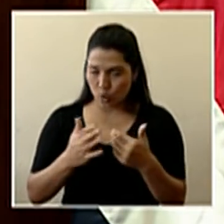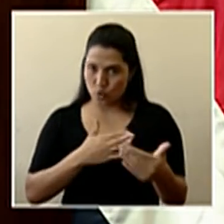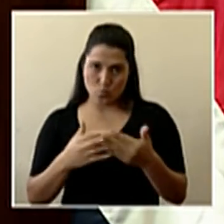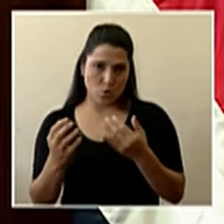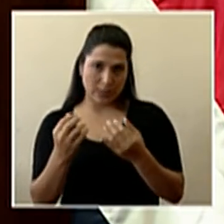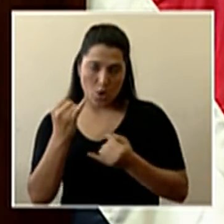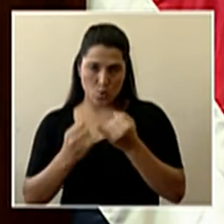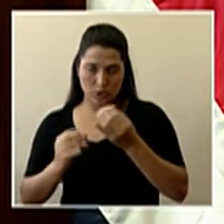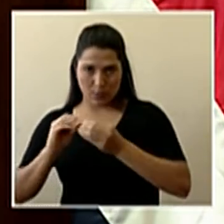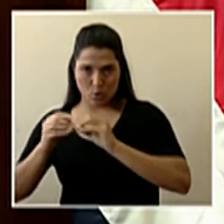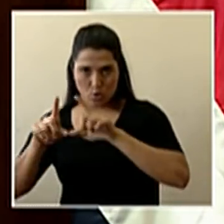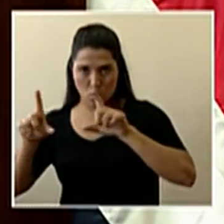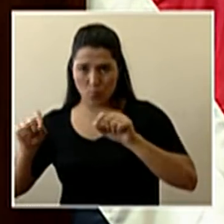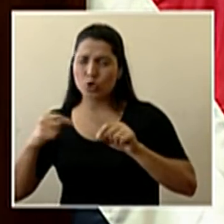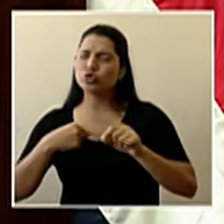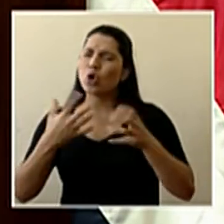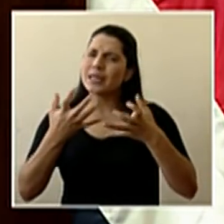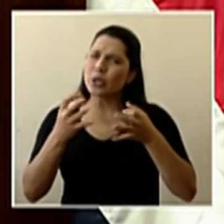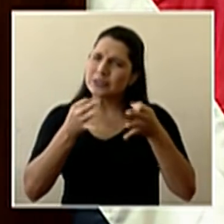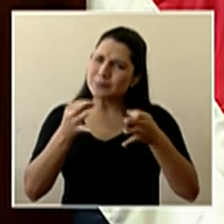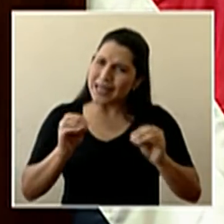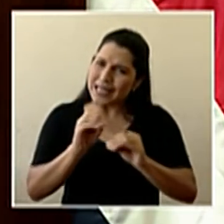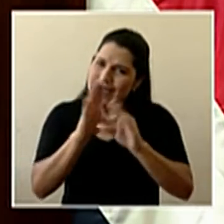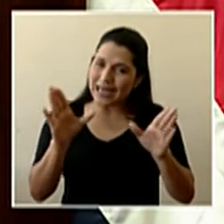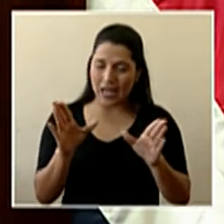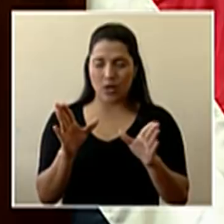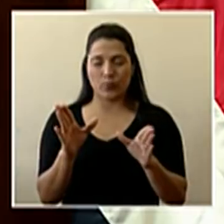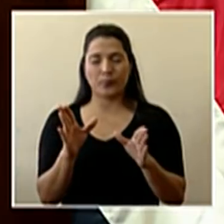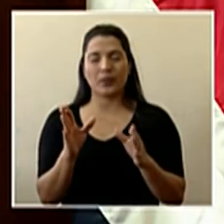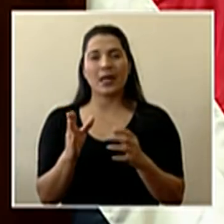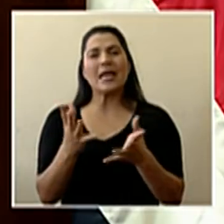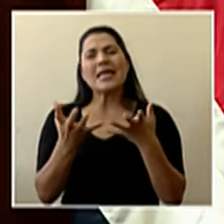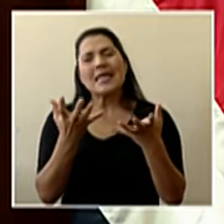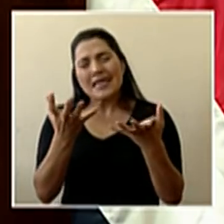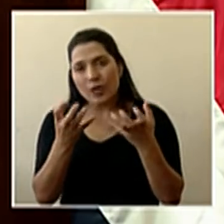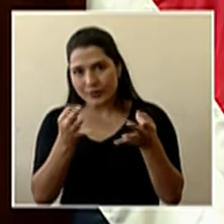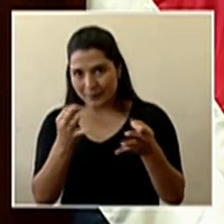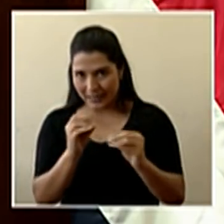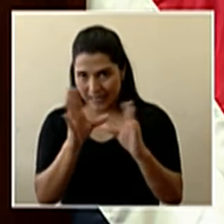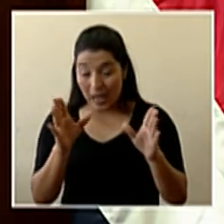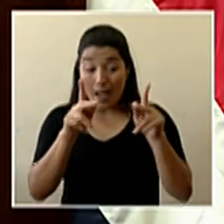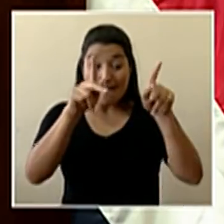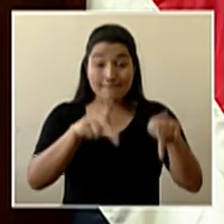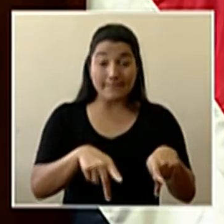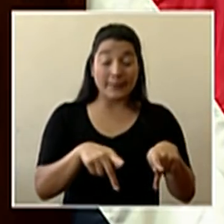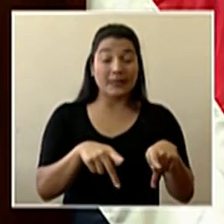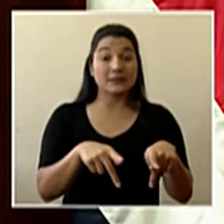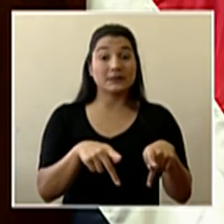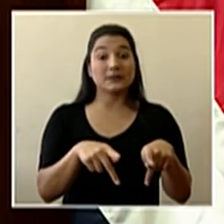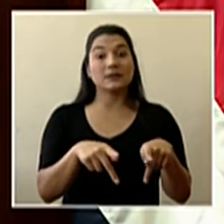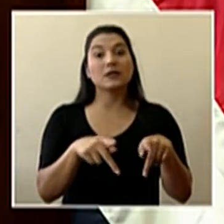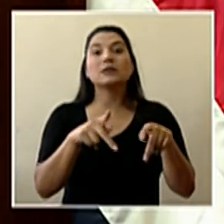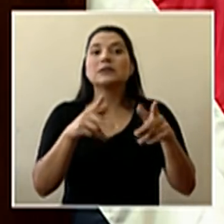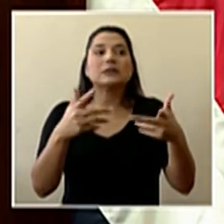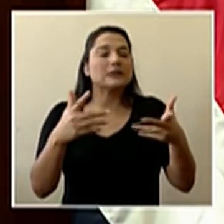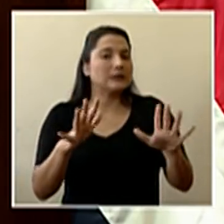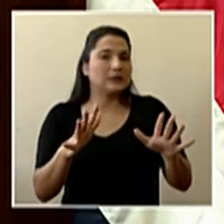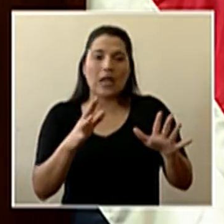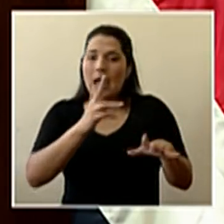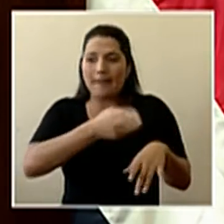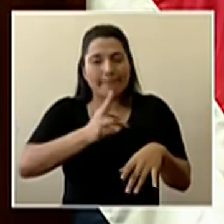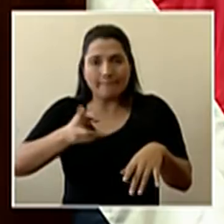Aquí hay que ser claro y voy a tratar de tomarme un tiempito para algunas consultas. El tema de las personas las excepciones son las que ya estaban,